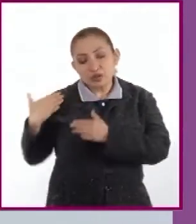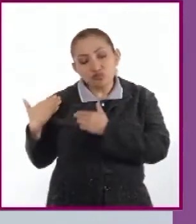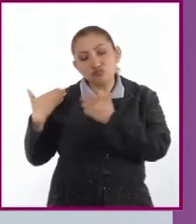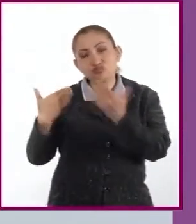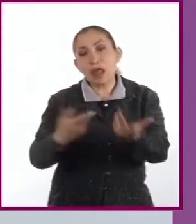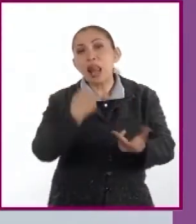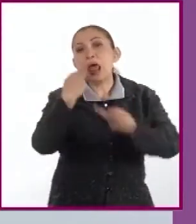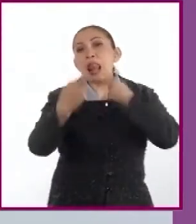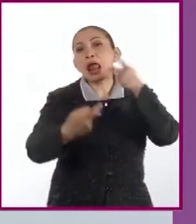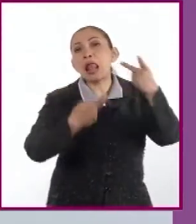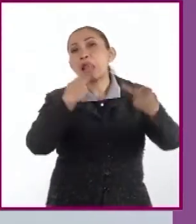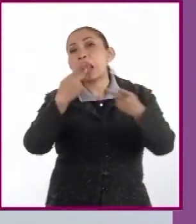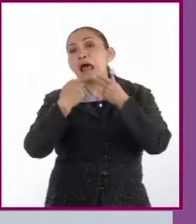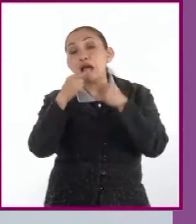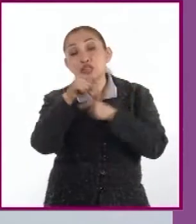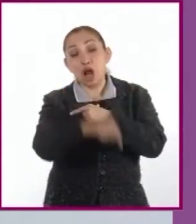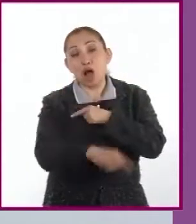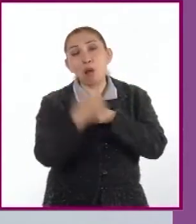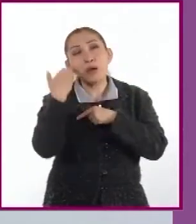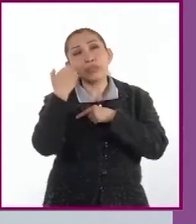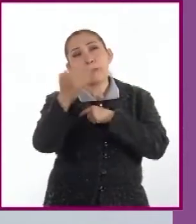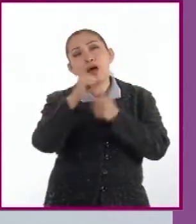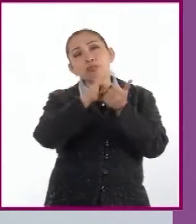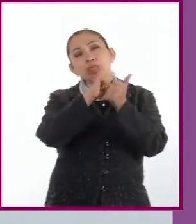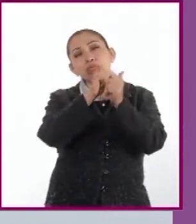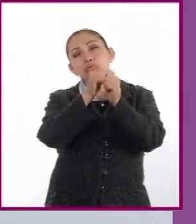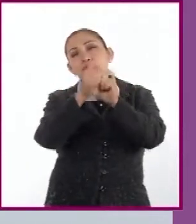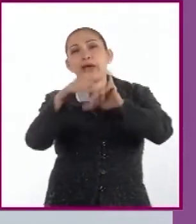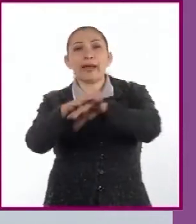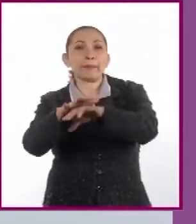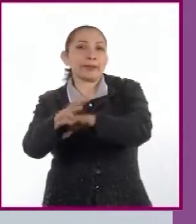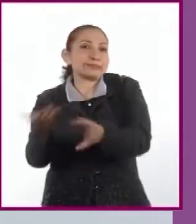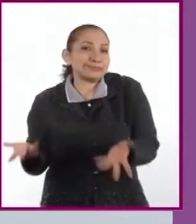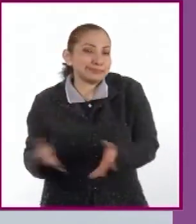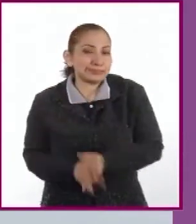de manera oral y solamente con el tiempo se han ido cambiando.